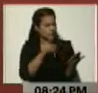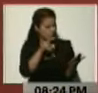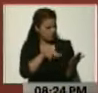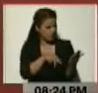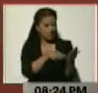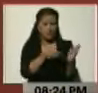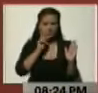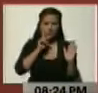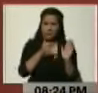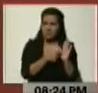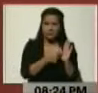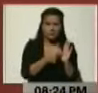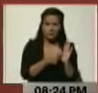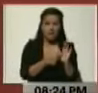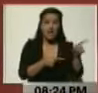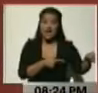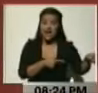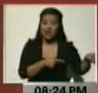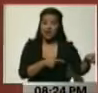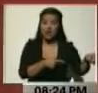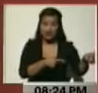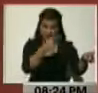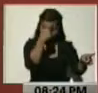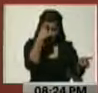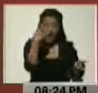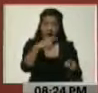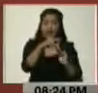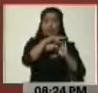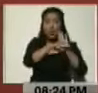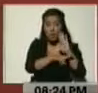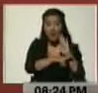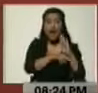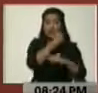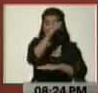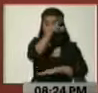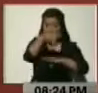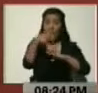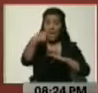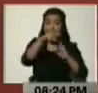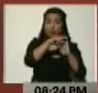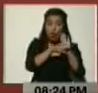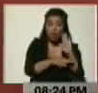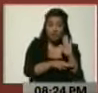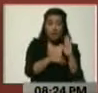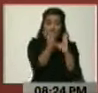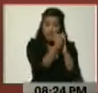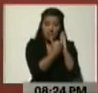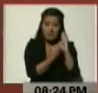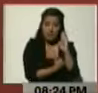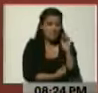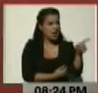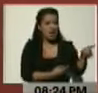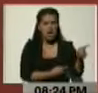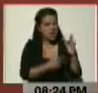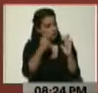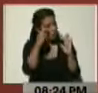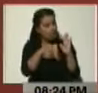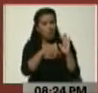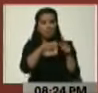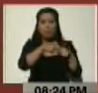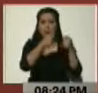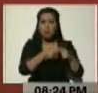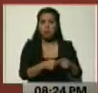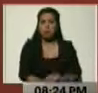la reglamentación interna de la Asamblea Nacional para la aprobación de leyes. 23